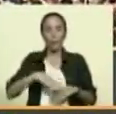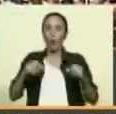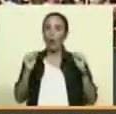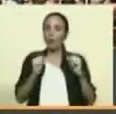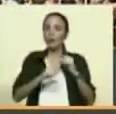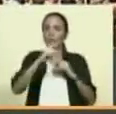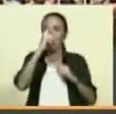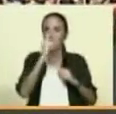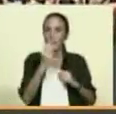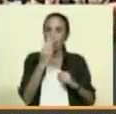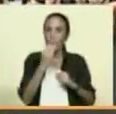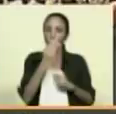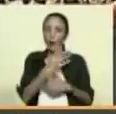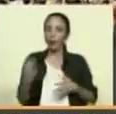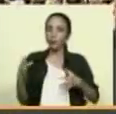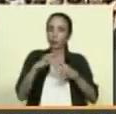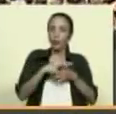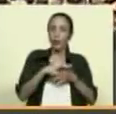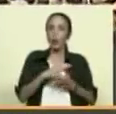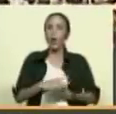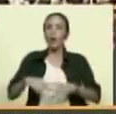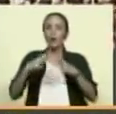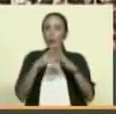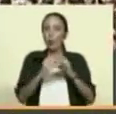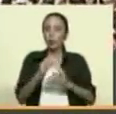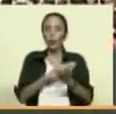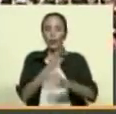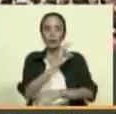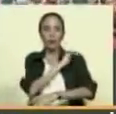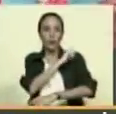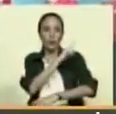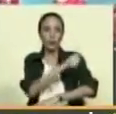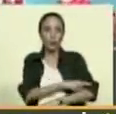Zamora, con la fuerza de Santa Inés.